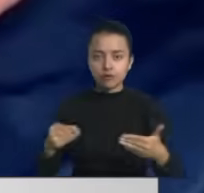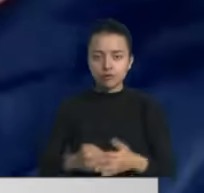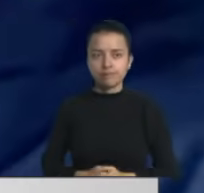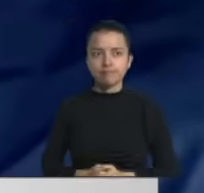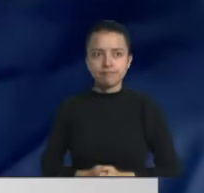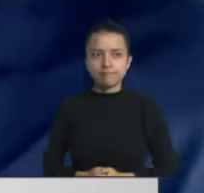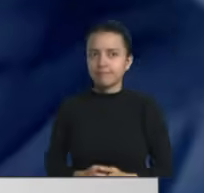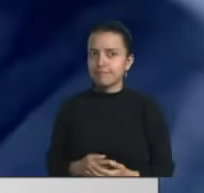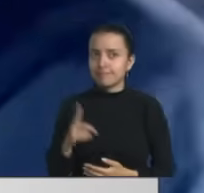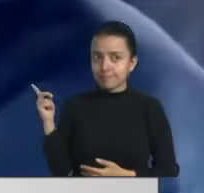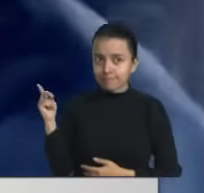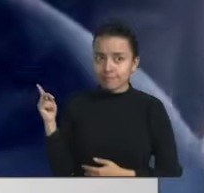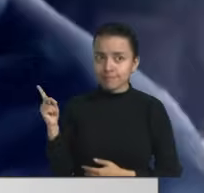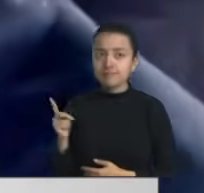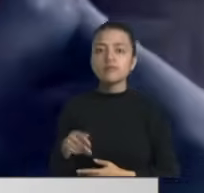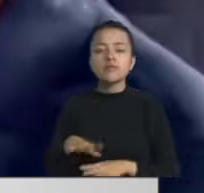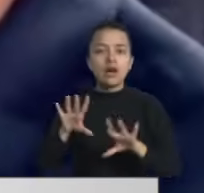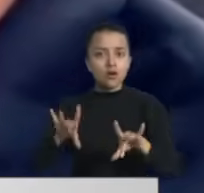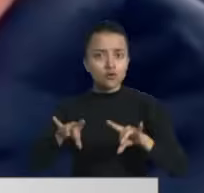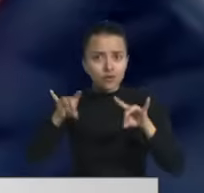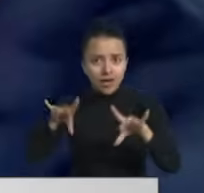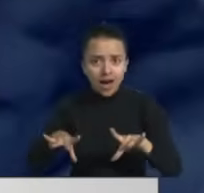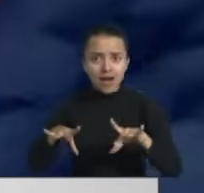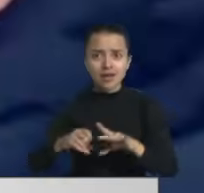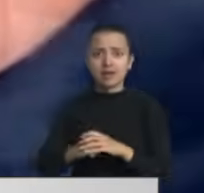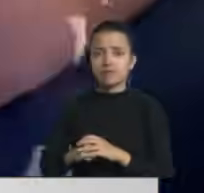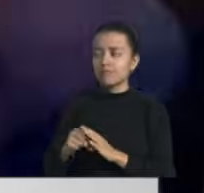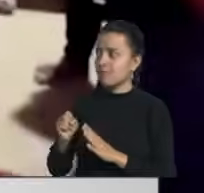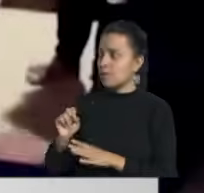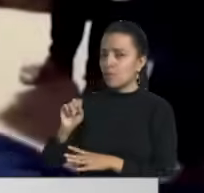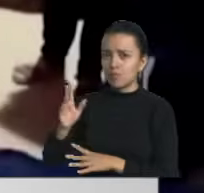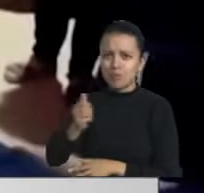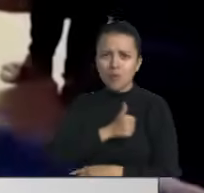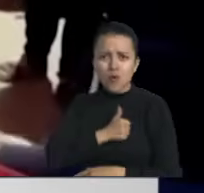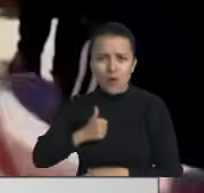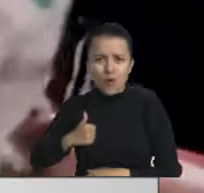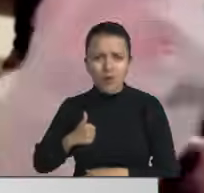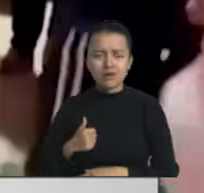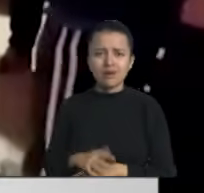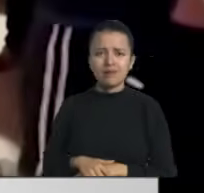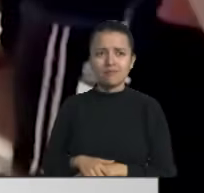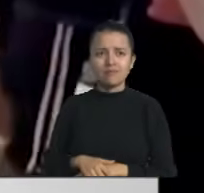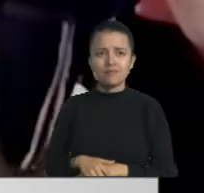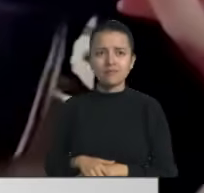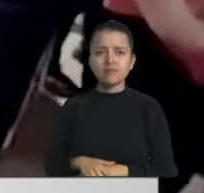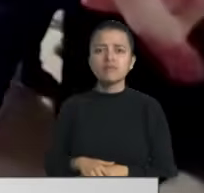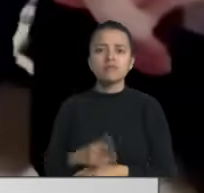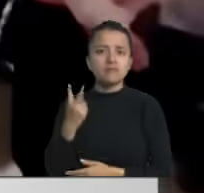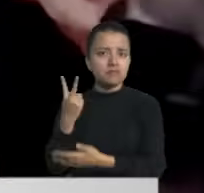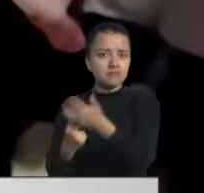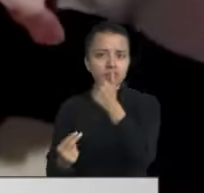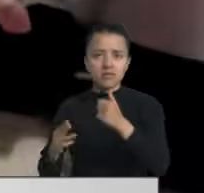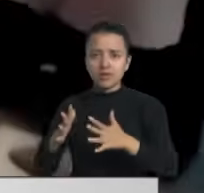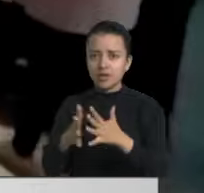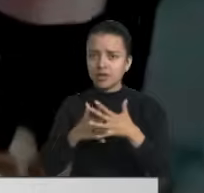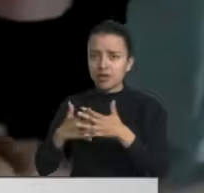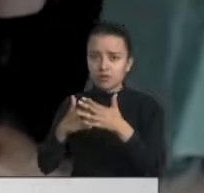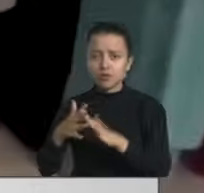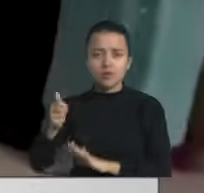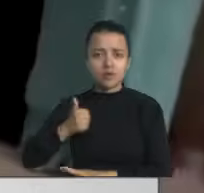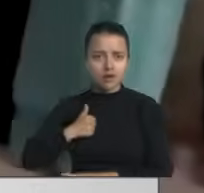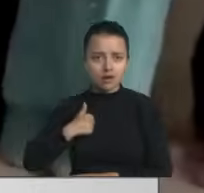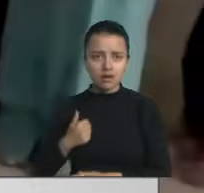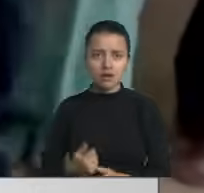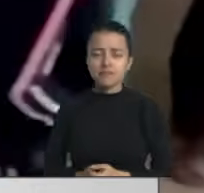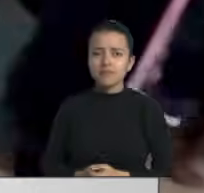se encontraban ciudadanos de Australia, Gran Bretaña, Polonia y un ciudadano con doble nacionalidad de Estados Unidos, Canadá.